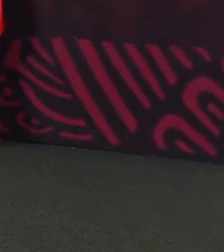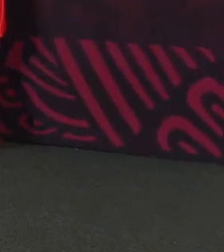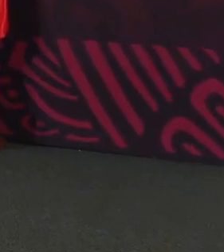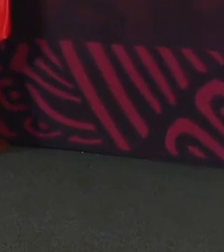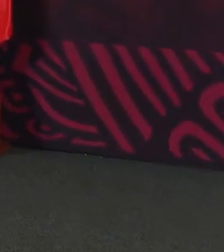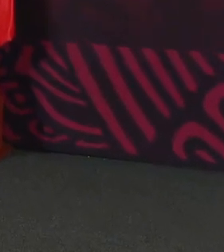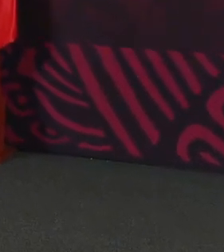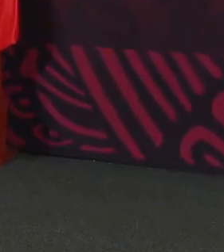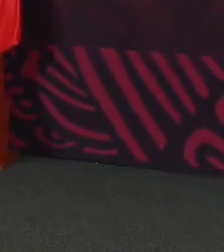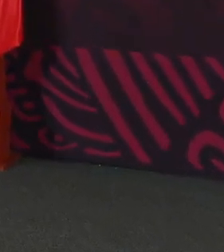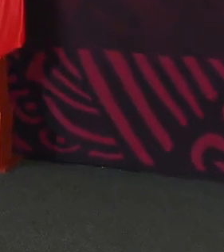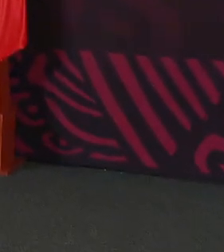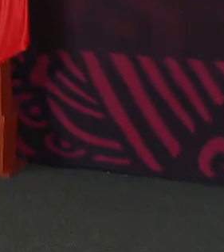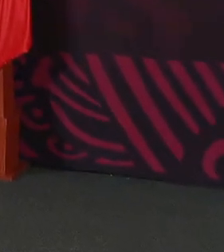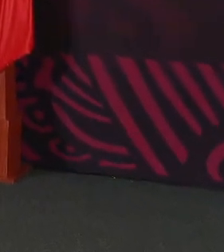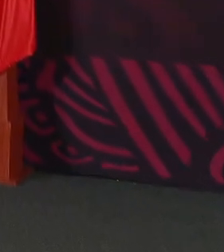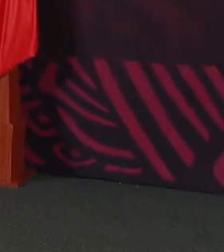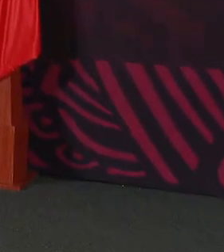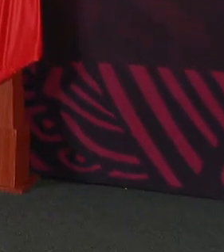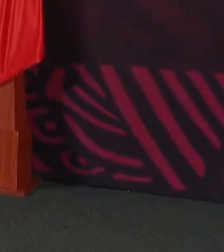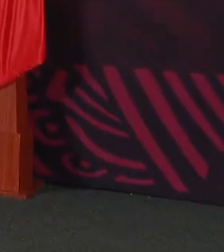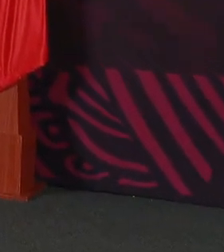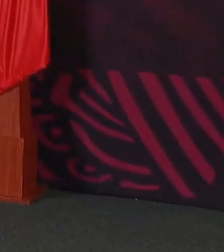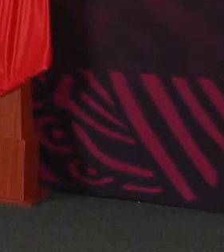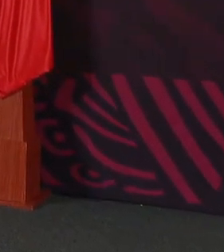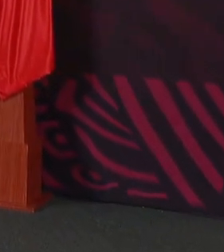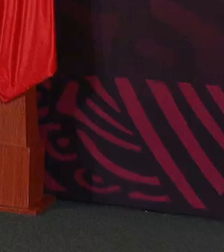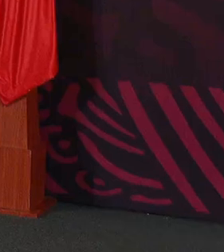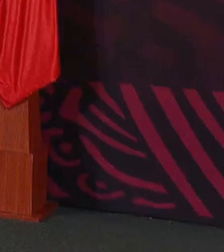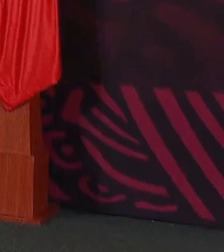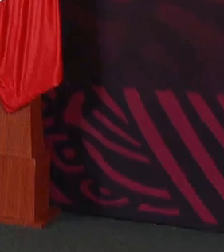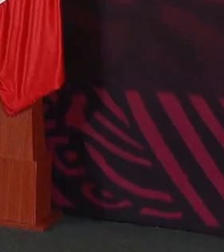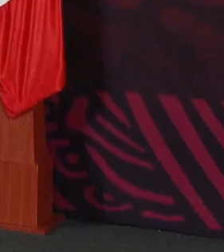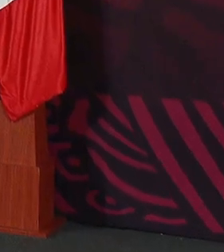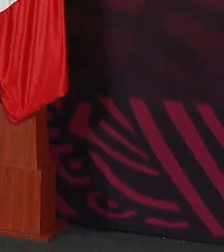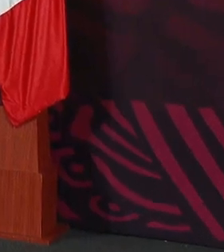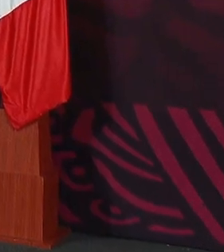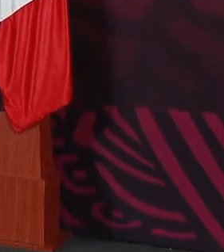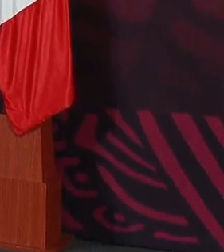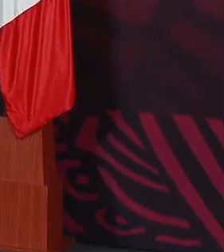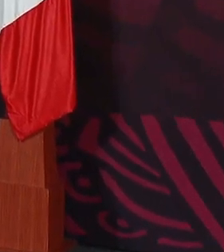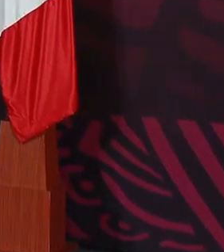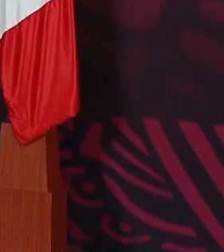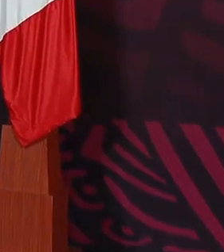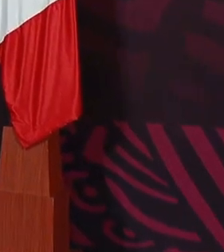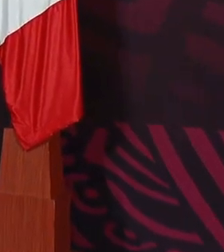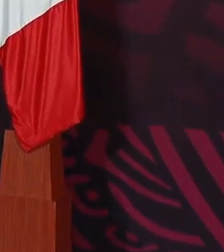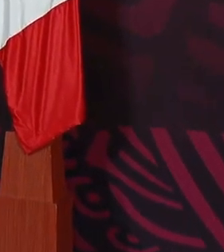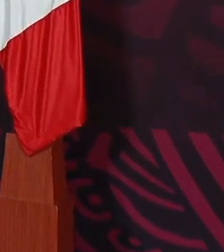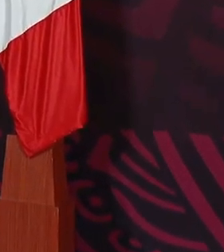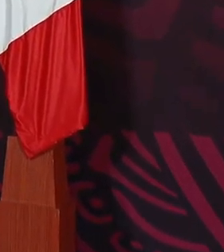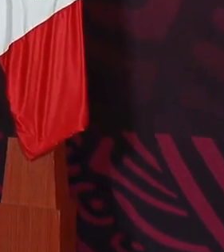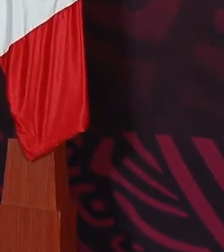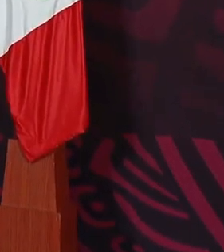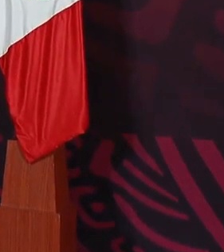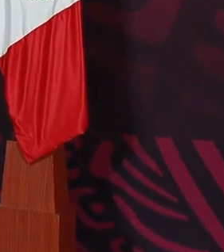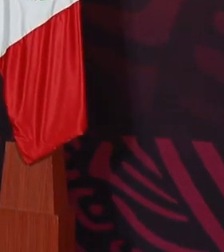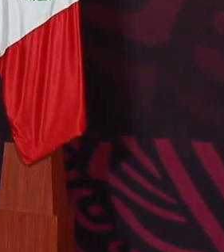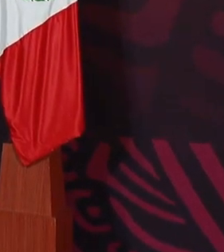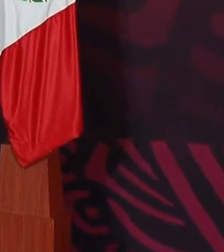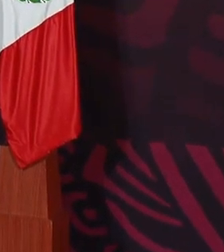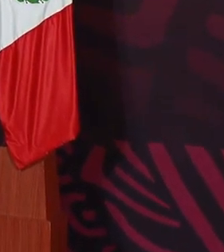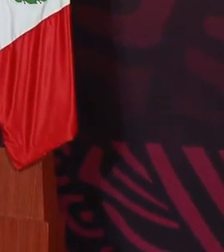Bueno, pues vamos a dedicar el día de hoy, esta